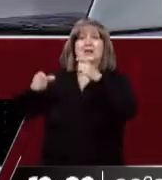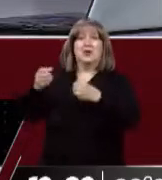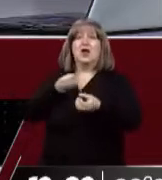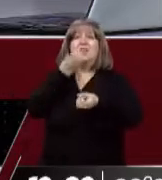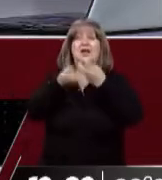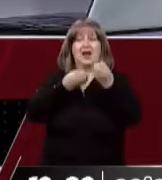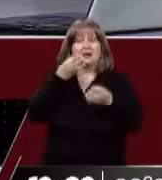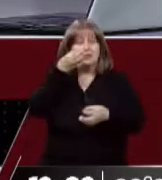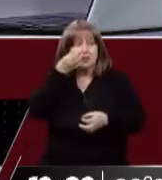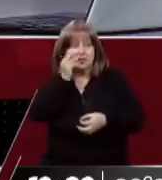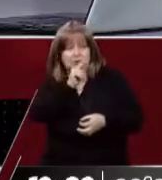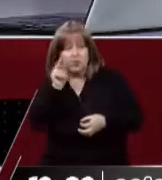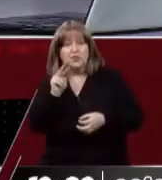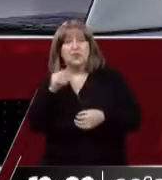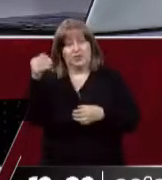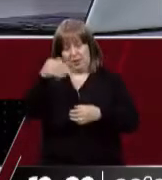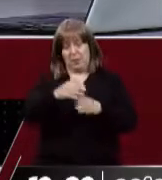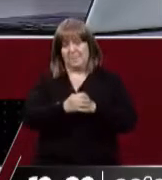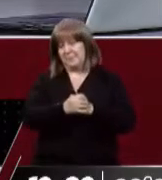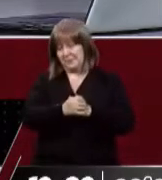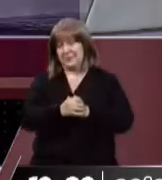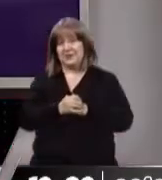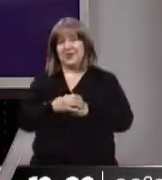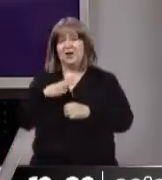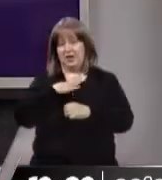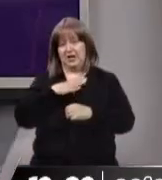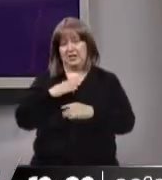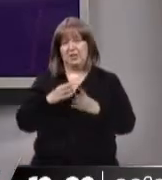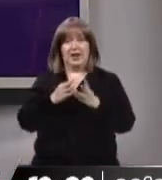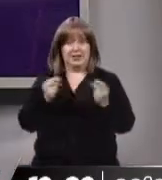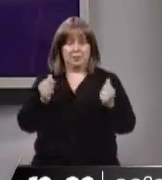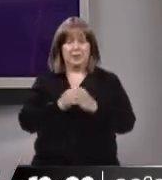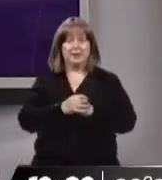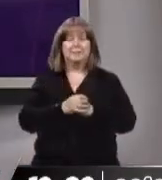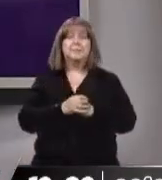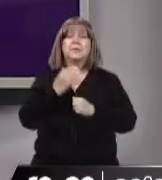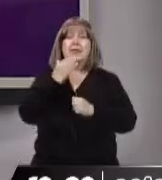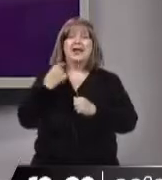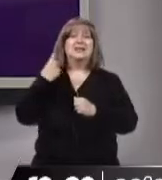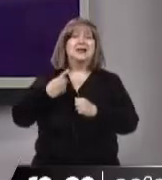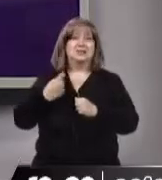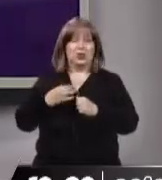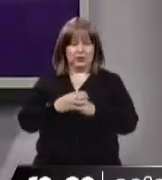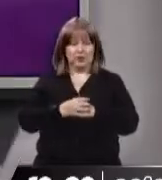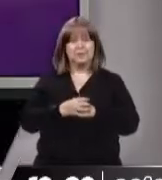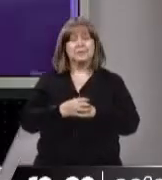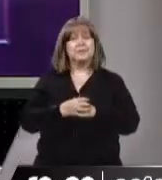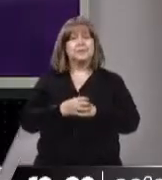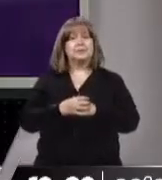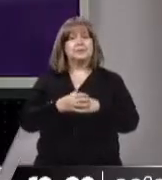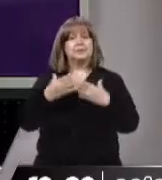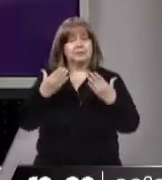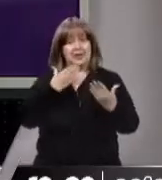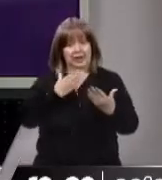dar su testimonio totalmente es importante gracias a fin bien pablo y como lo explicaba sofía hace un segundo nada más